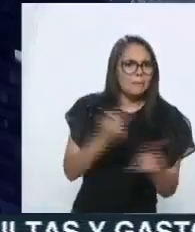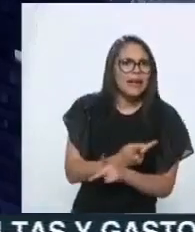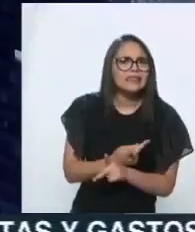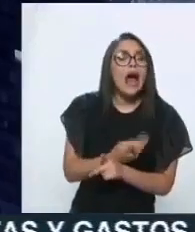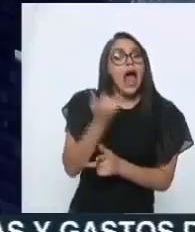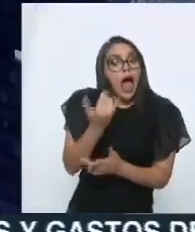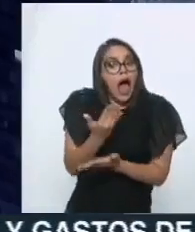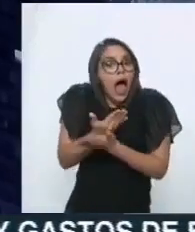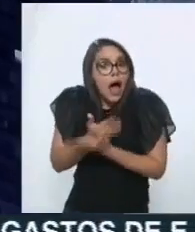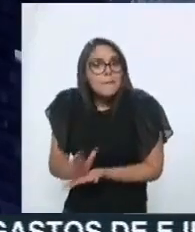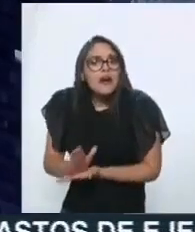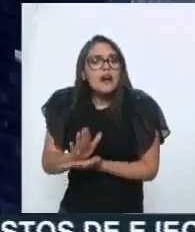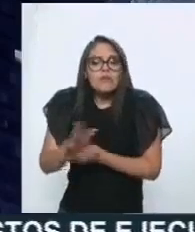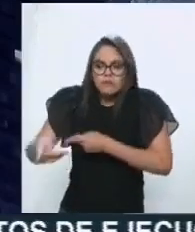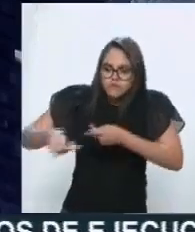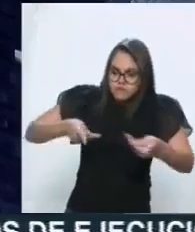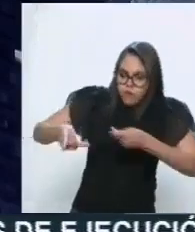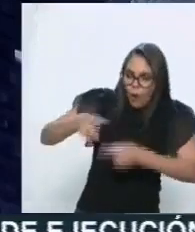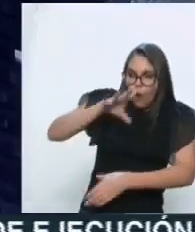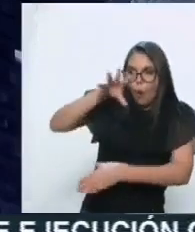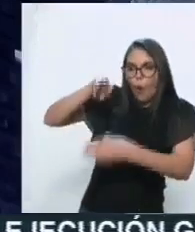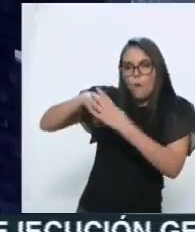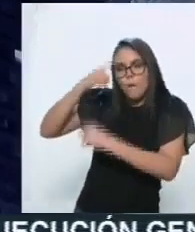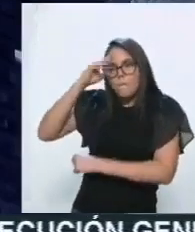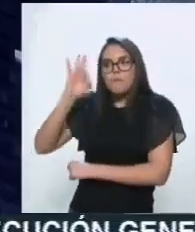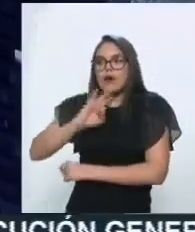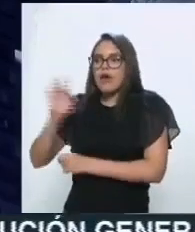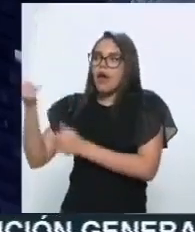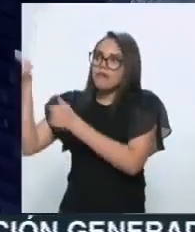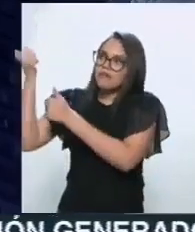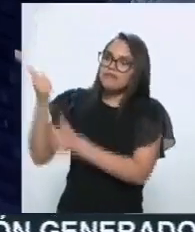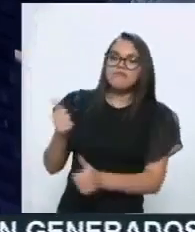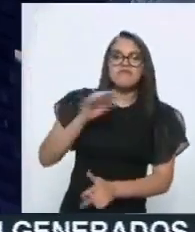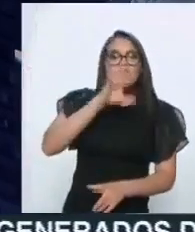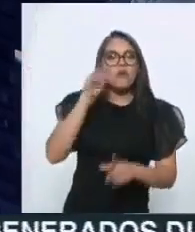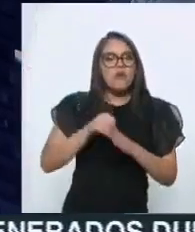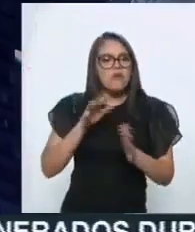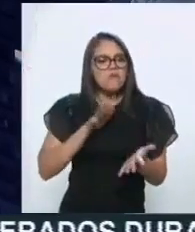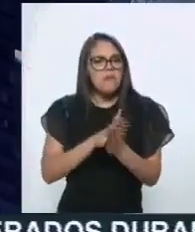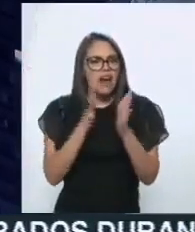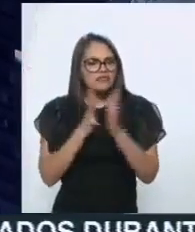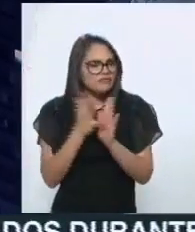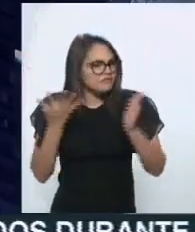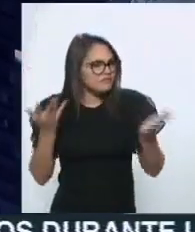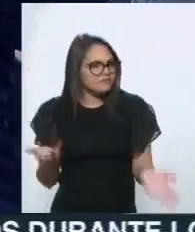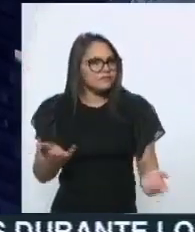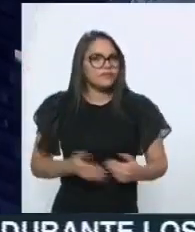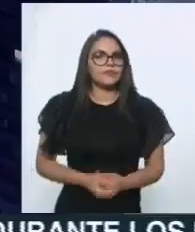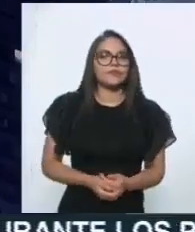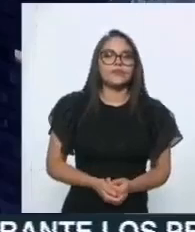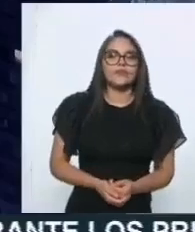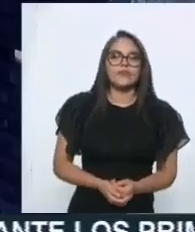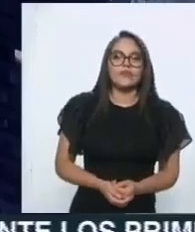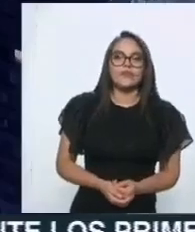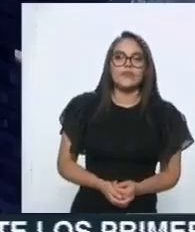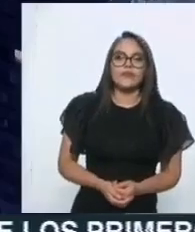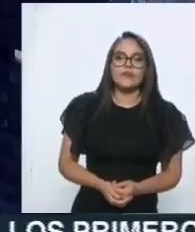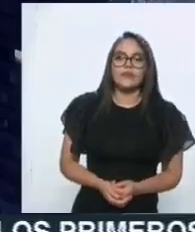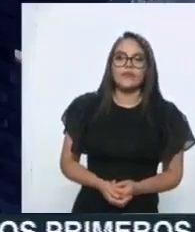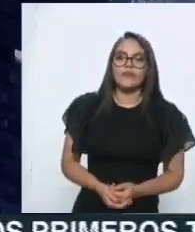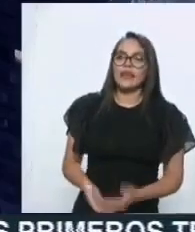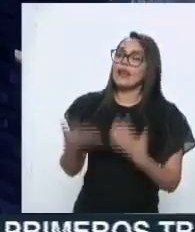estas evidencias, Javier? Así es, Juan. Primero que nada, pues muchísimas gracias por la invitación. El seguimiento de los medios a este tema